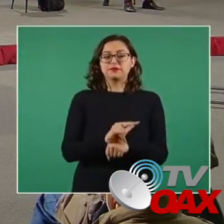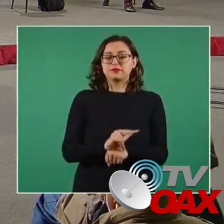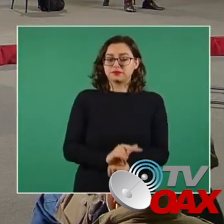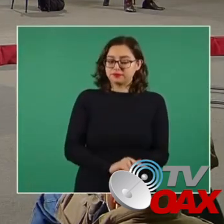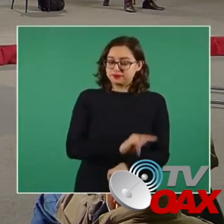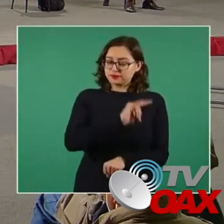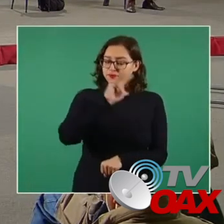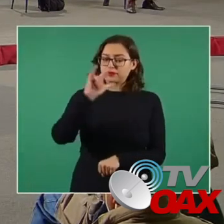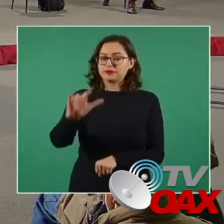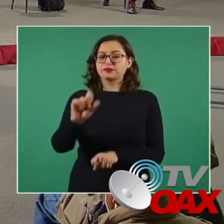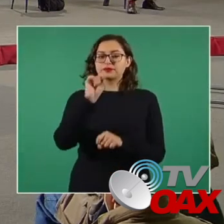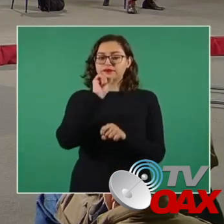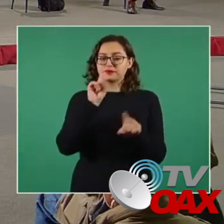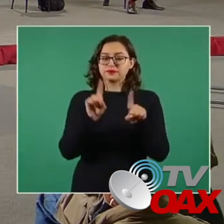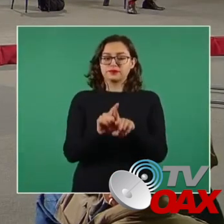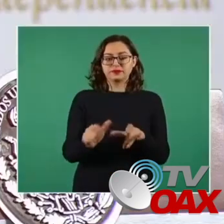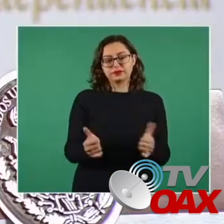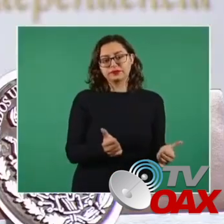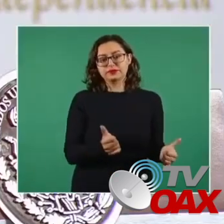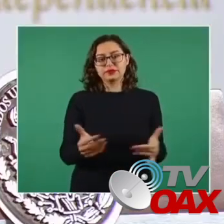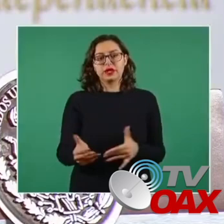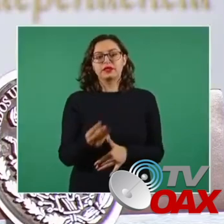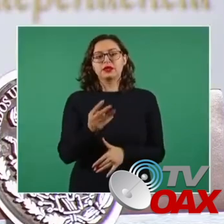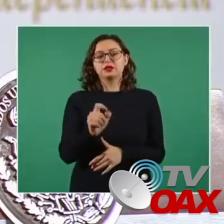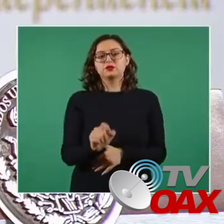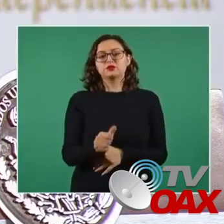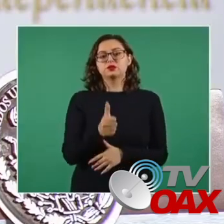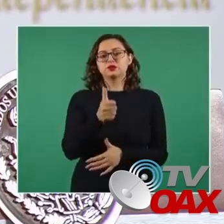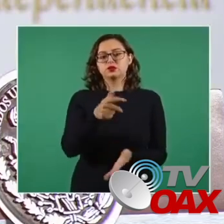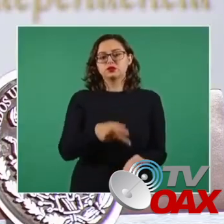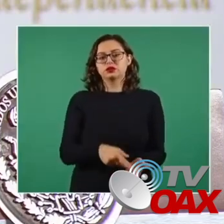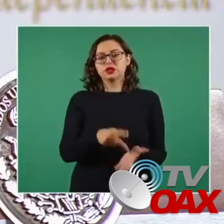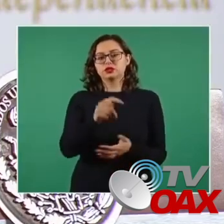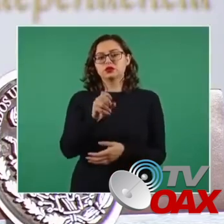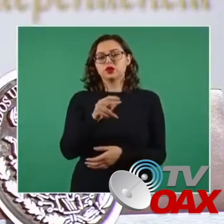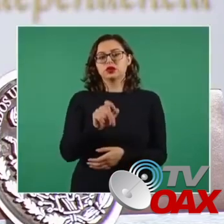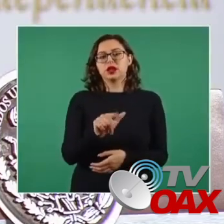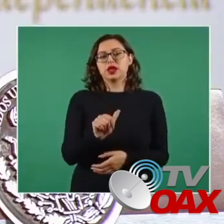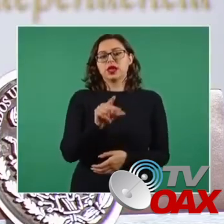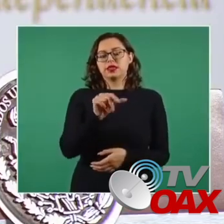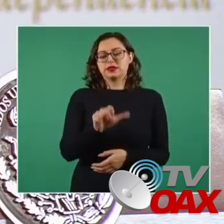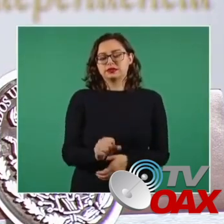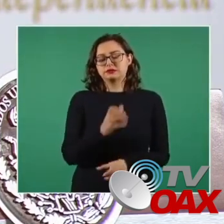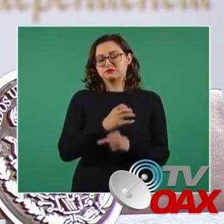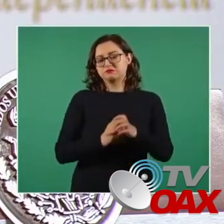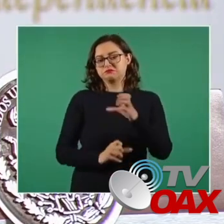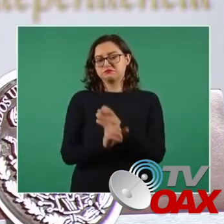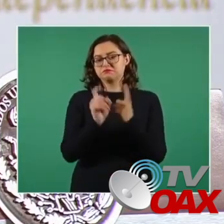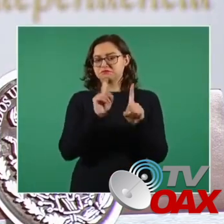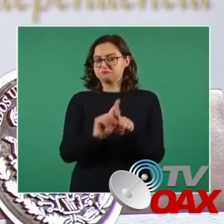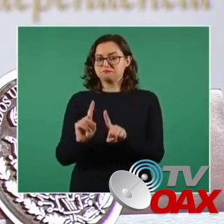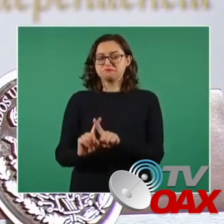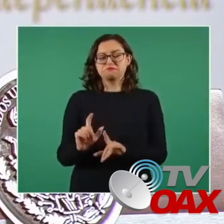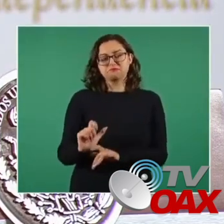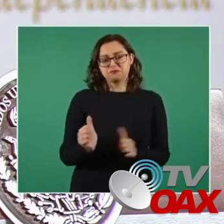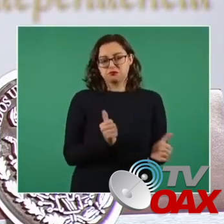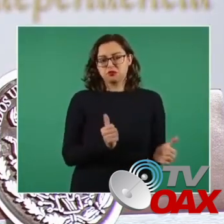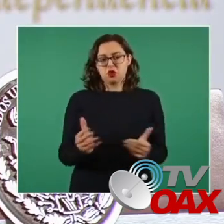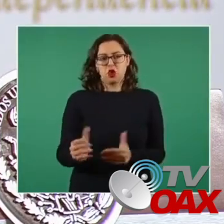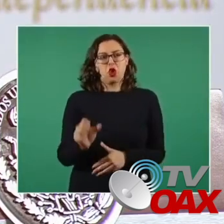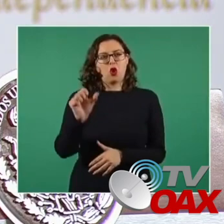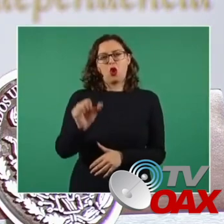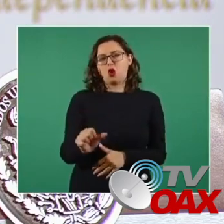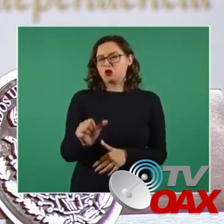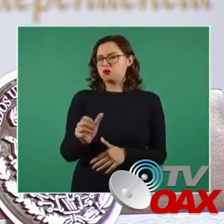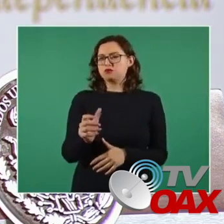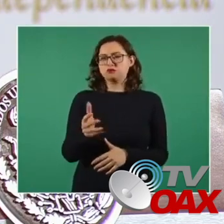C-295MW, movilizó 3.6 toneladas de insumos de emergencia, que repito, estarán llegando el día de hoy a las